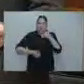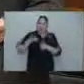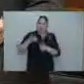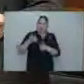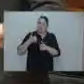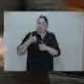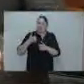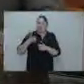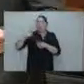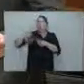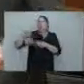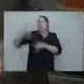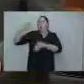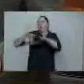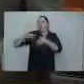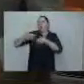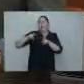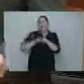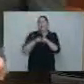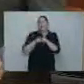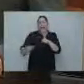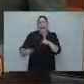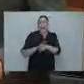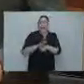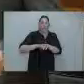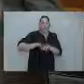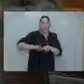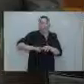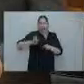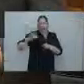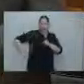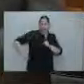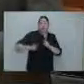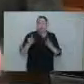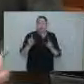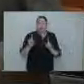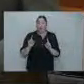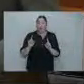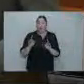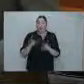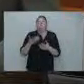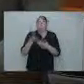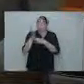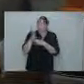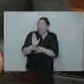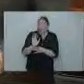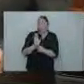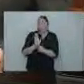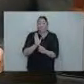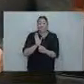de carácter jurídico, escapista, llamémoslo así, para evitar esa eficacia que es lo que buscamos. Y su moción tiene